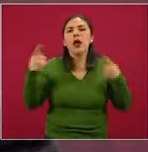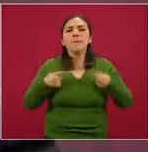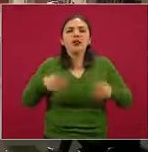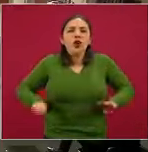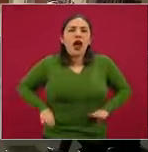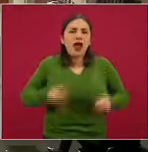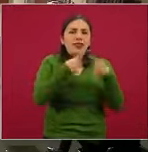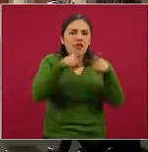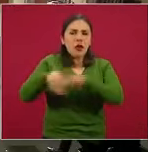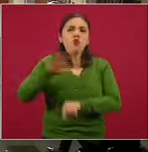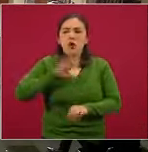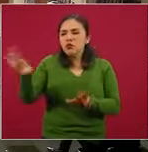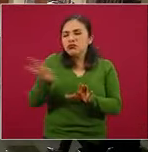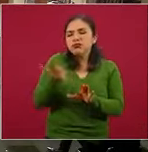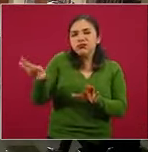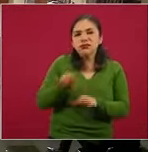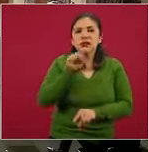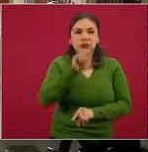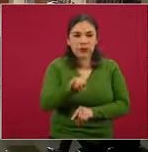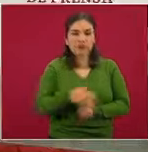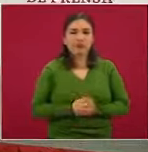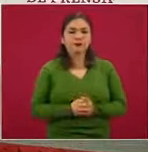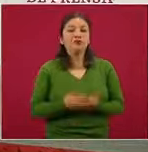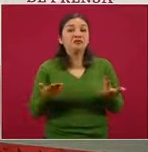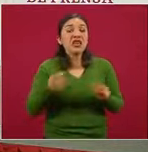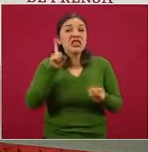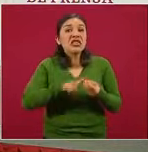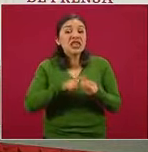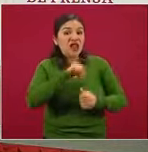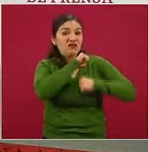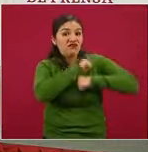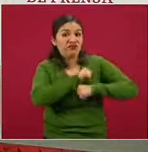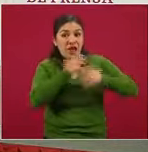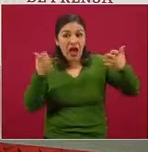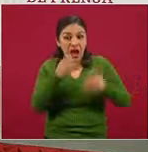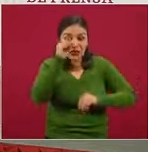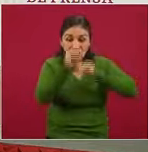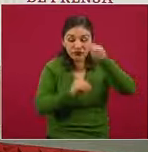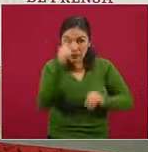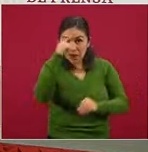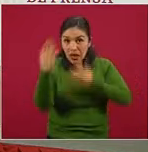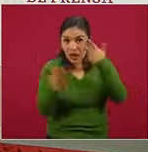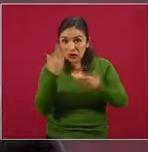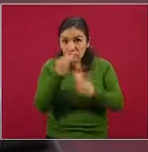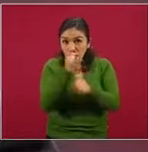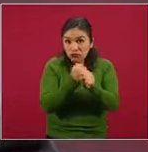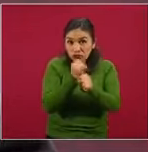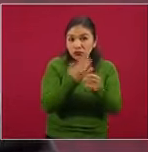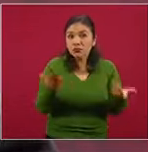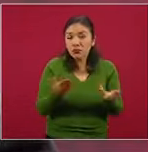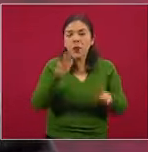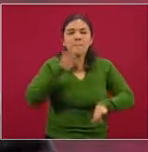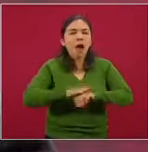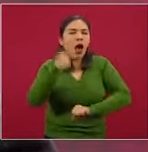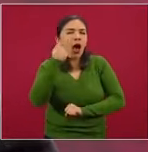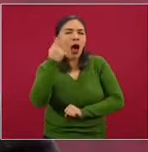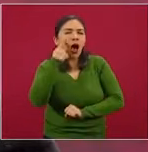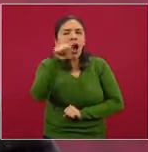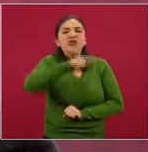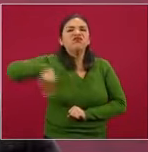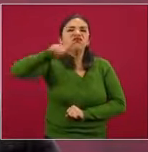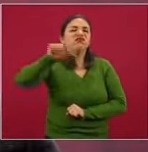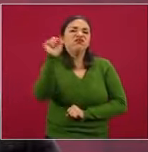otras características. ¿Quién determina el diseño del estudio? Generalmente comunidades